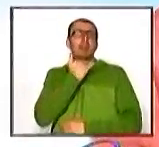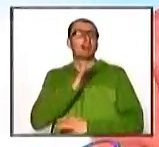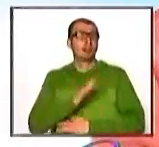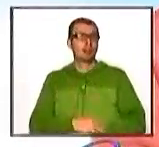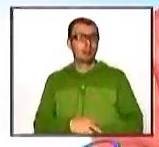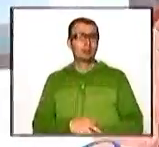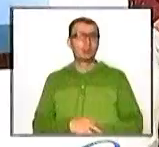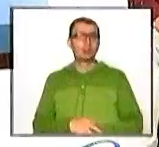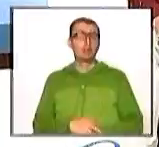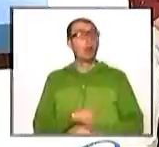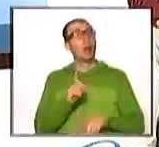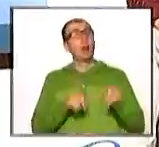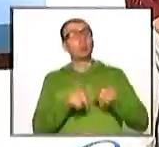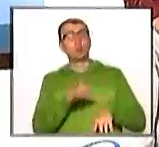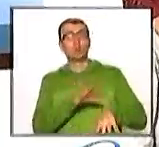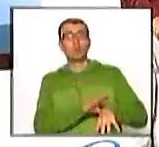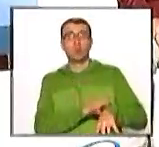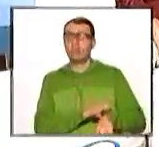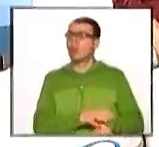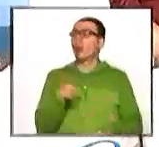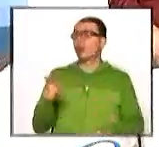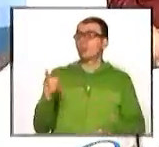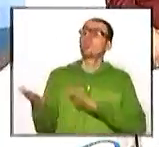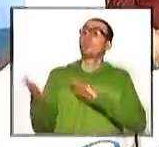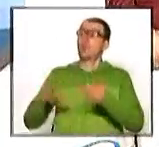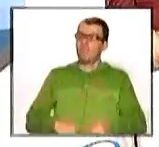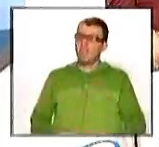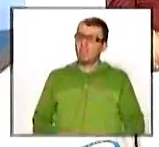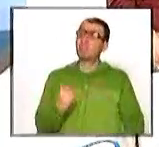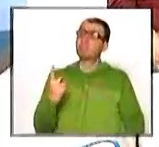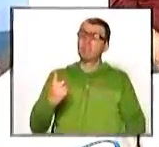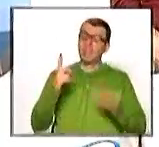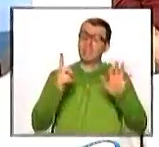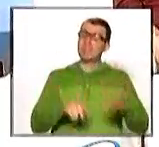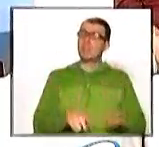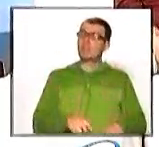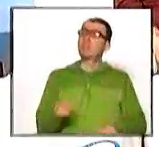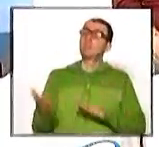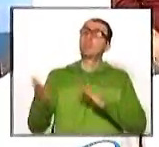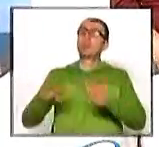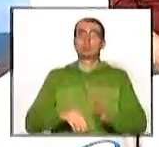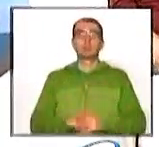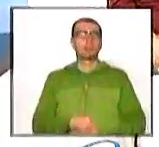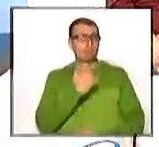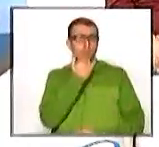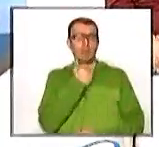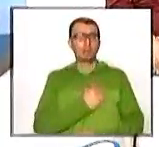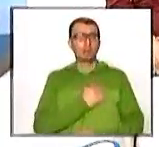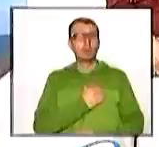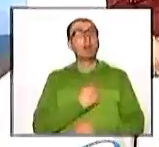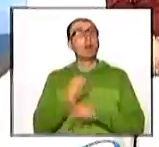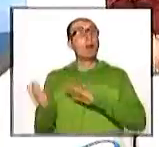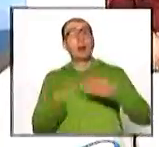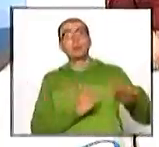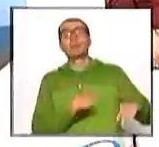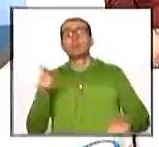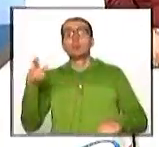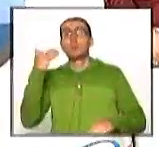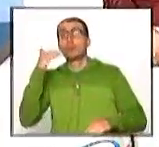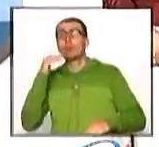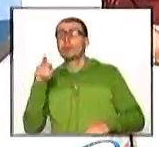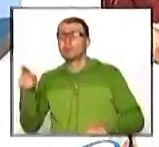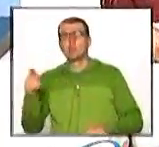quedan 6 meses, sí, 6 semanas, no, en fin. La otra, usted tiene, me llegó una señora con gastritis esta semana y la